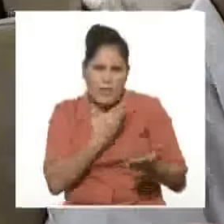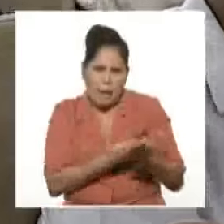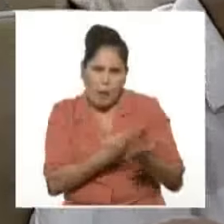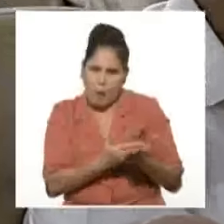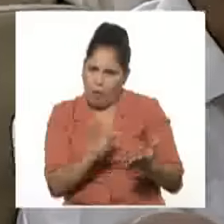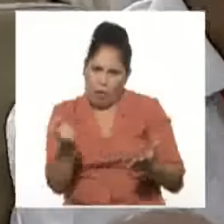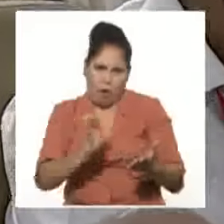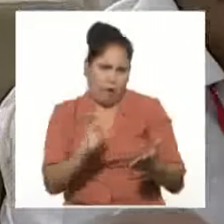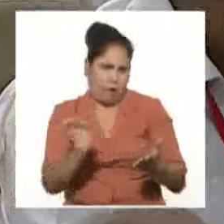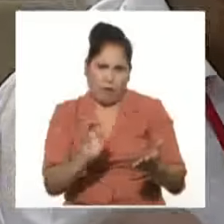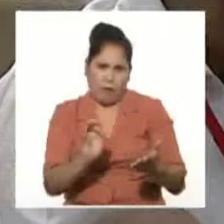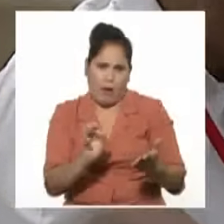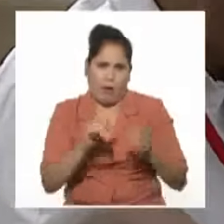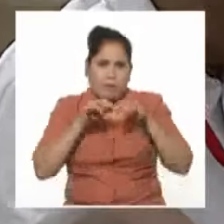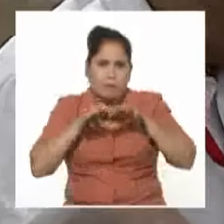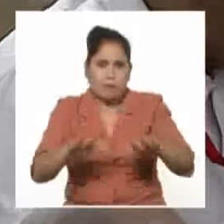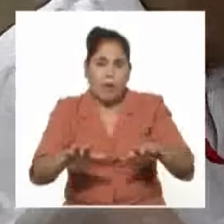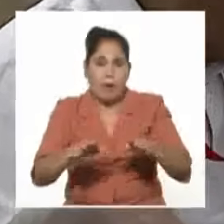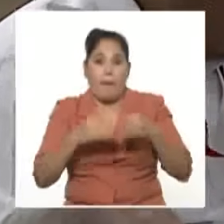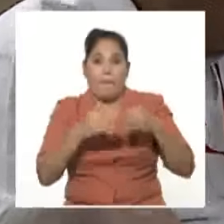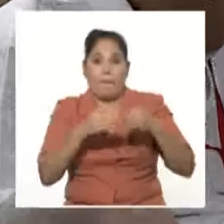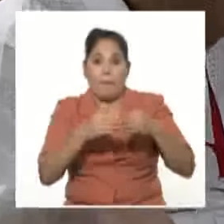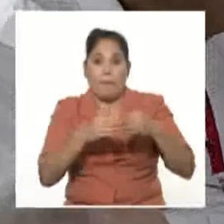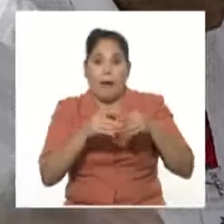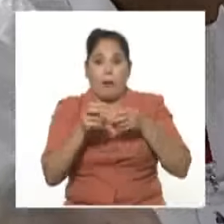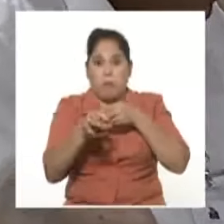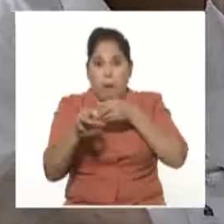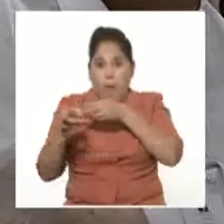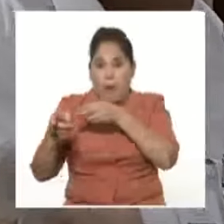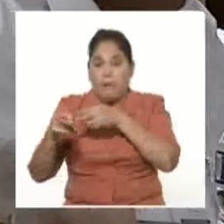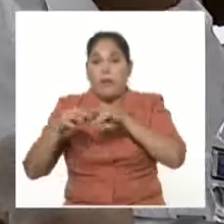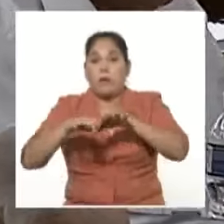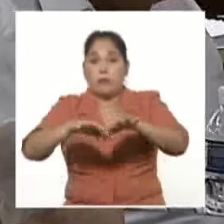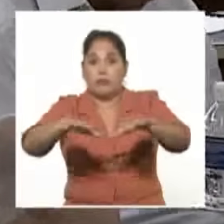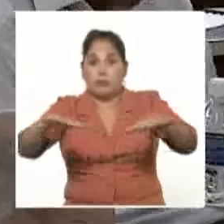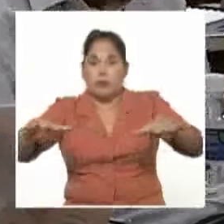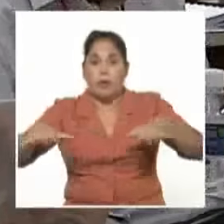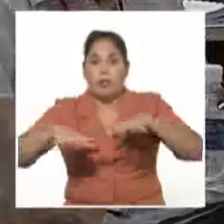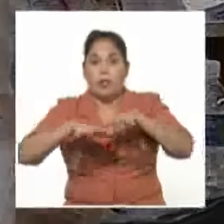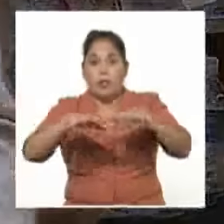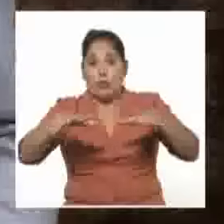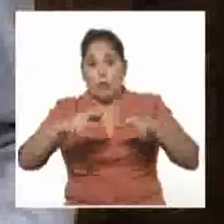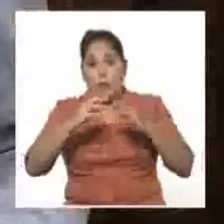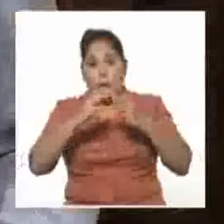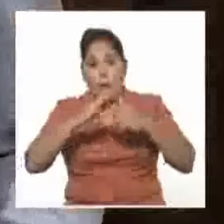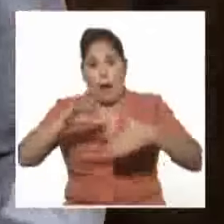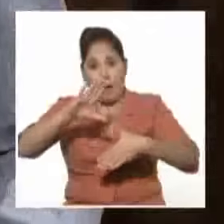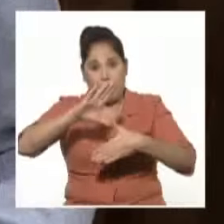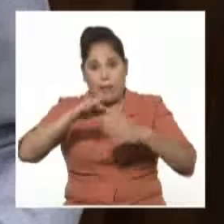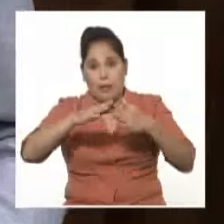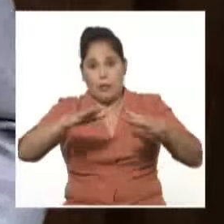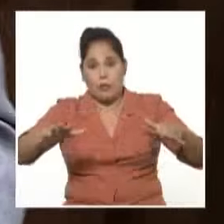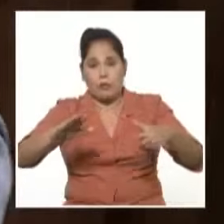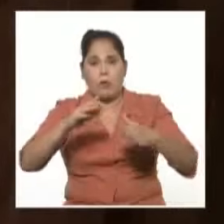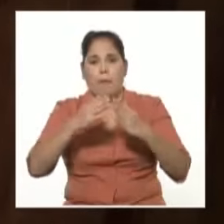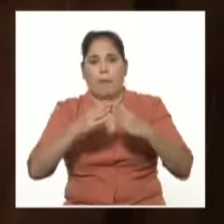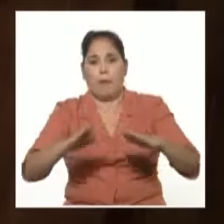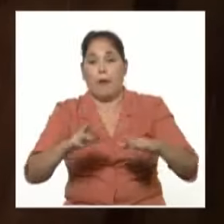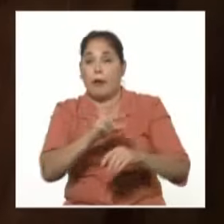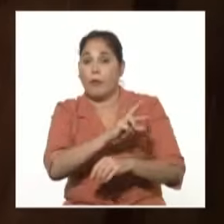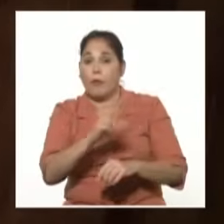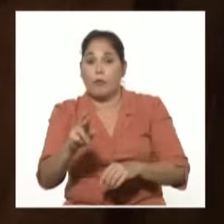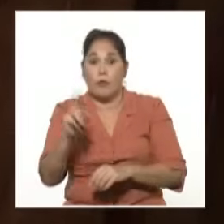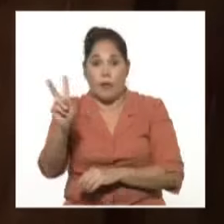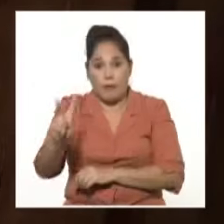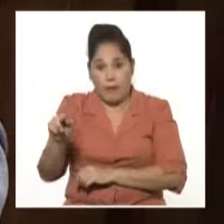un amenazante despliegue militar sin precedentes en una declarada zona de paz. La revolución